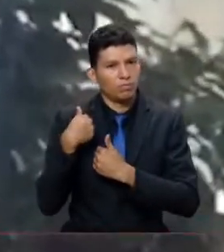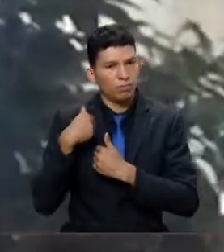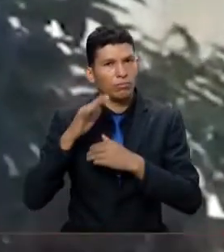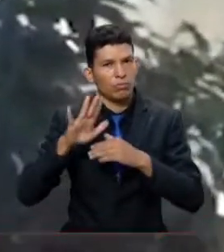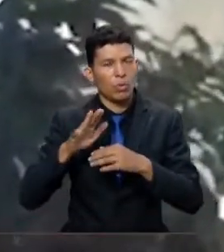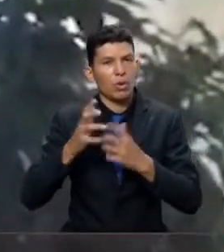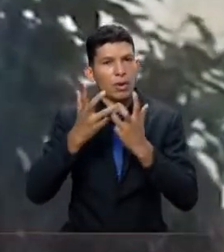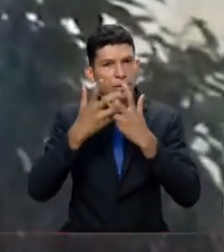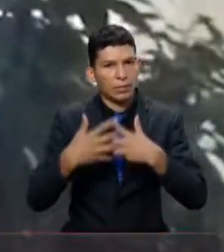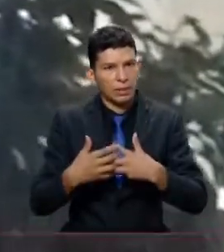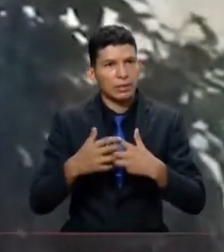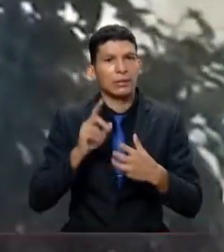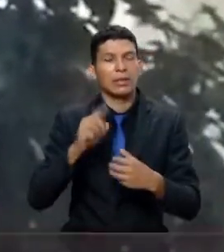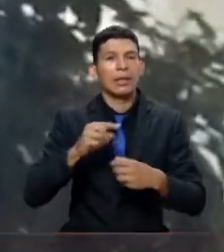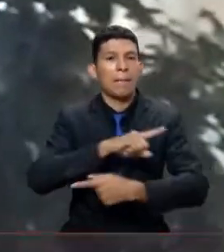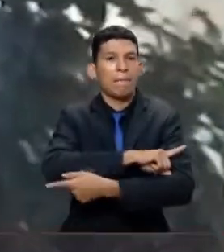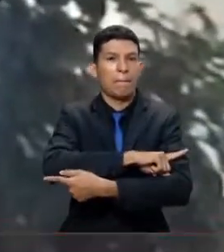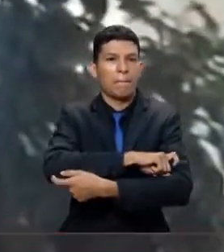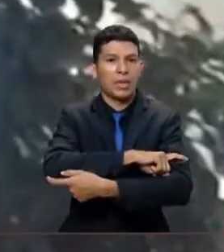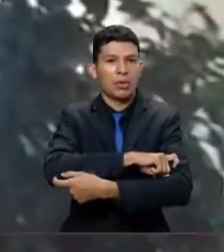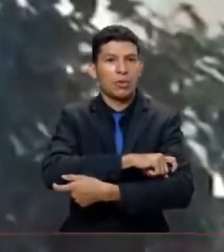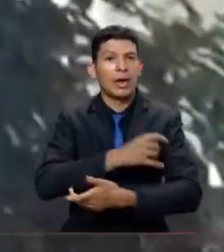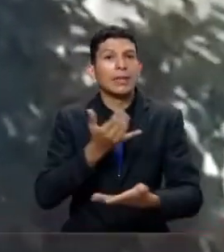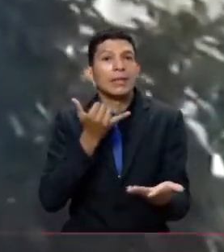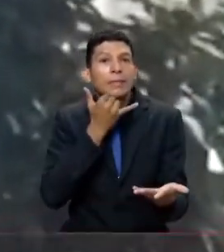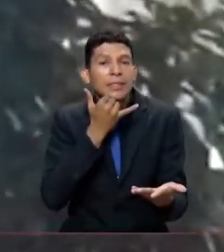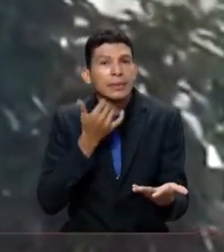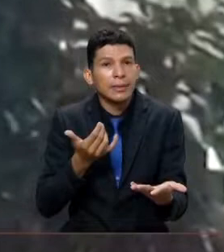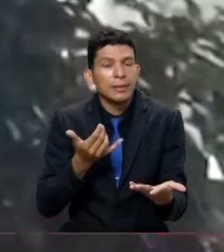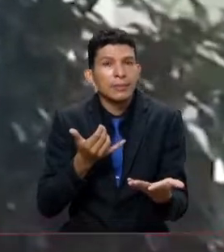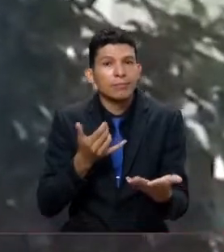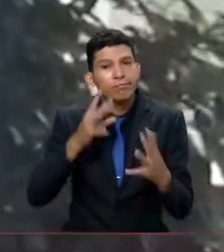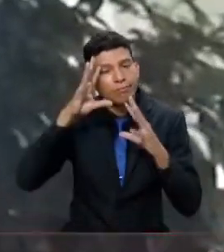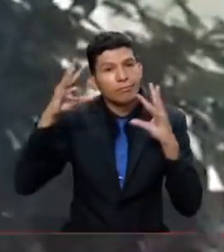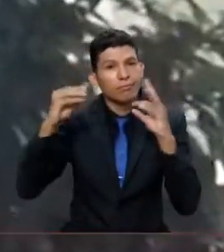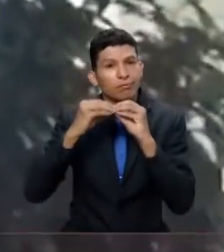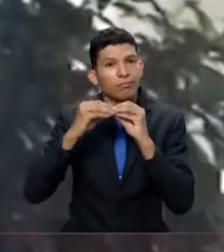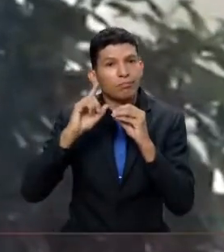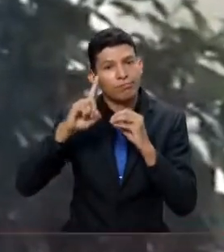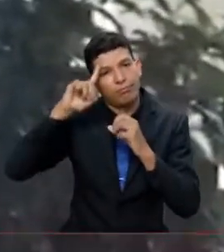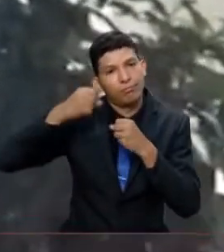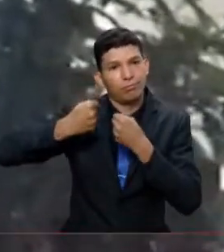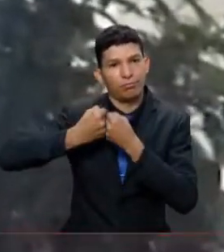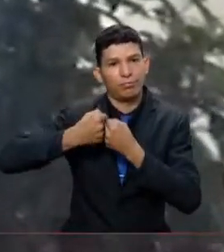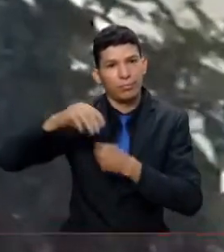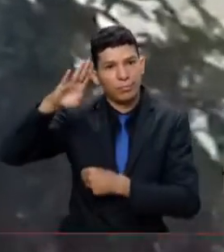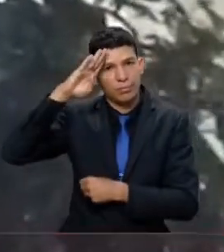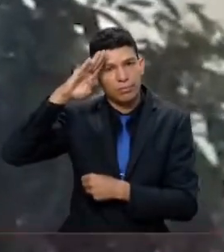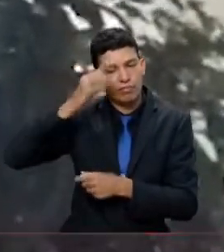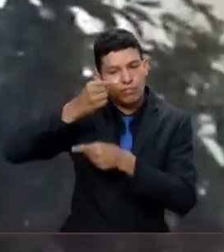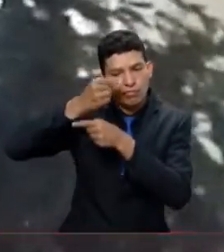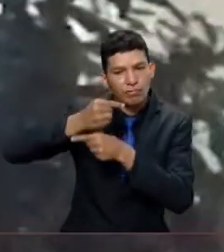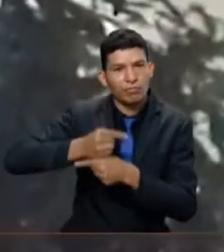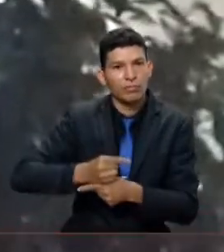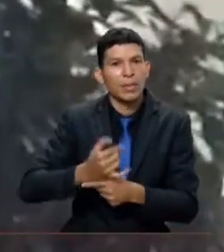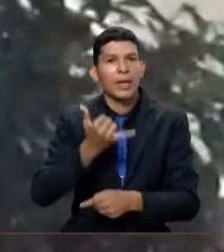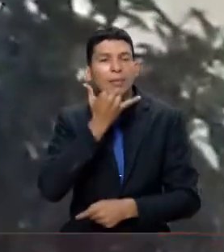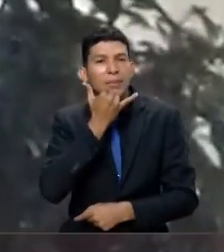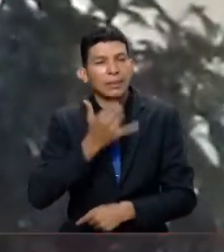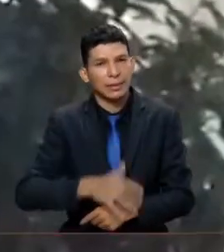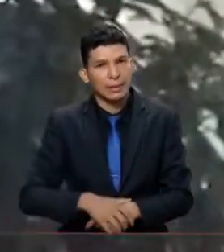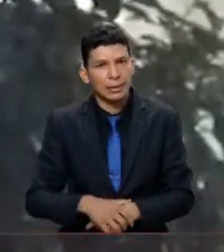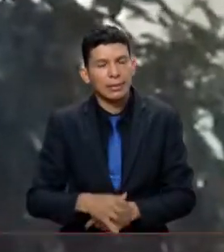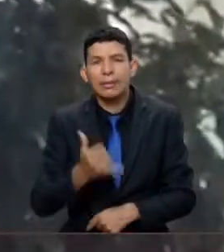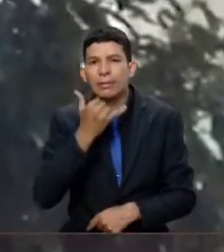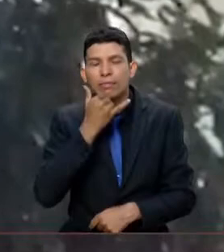seguridad en las estaciones, señor Metro Cali. ¿Qué pasa con el convenio con la policía? ¿Qué pasa con el funcionamiento de las operaciones? ¿Qué pasa